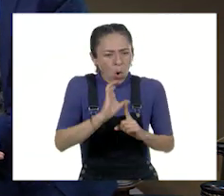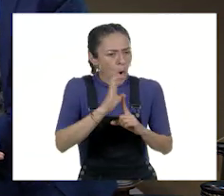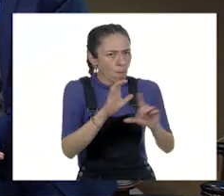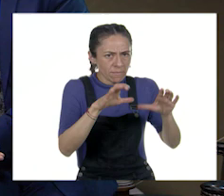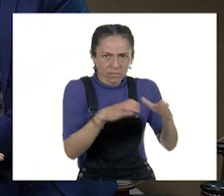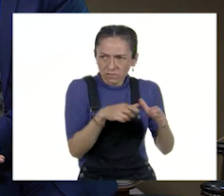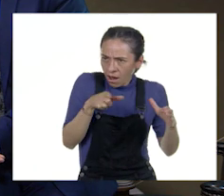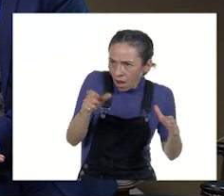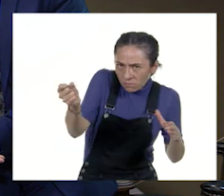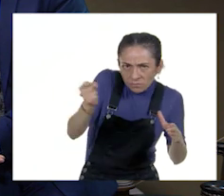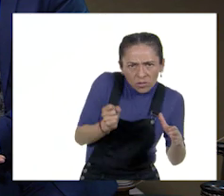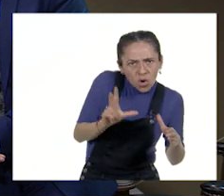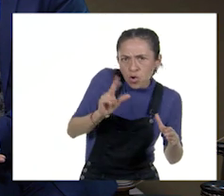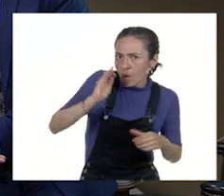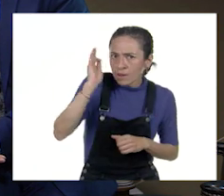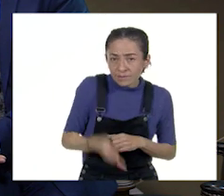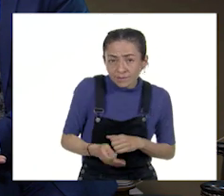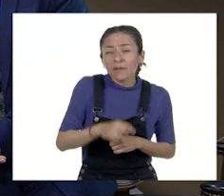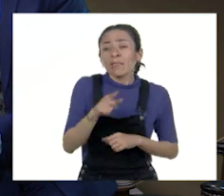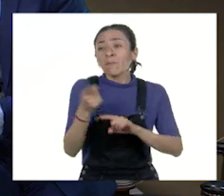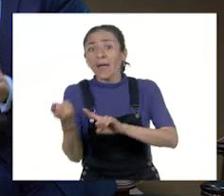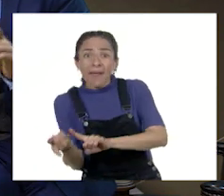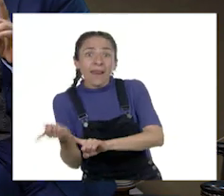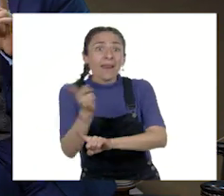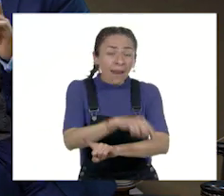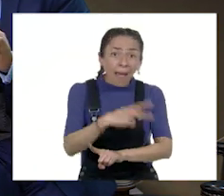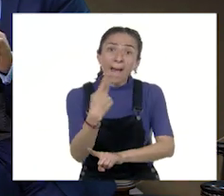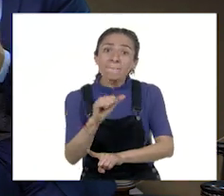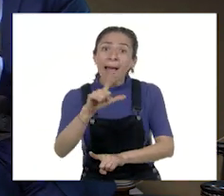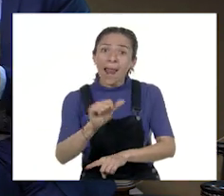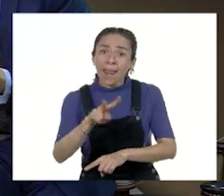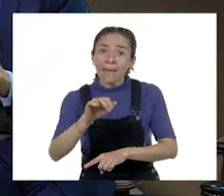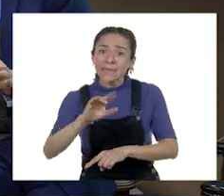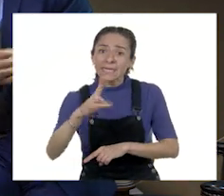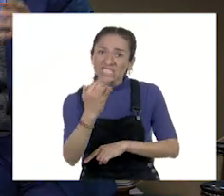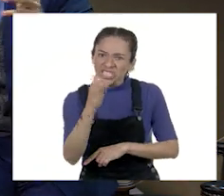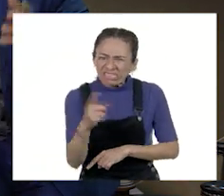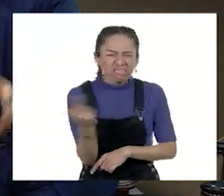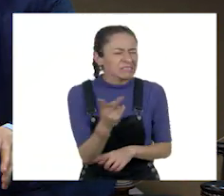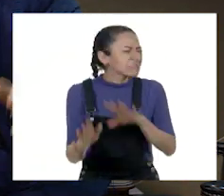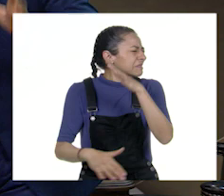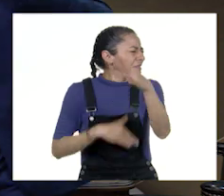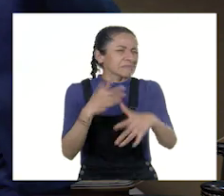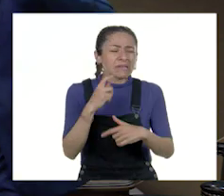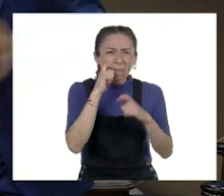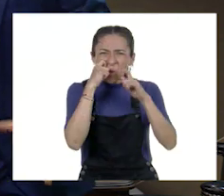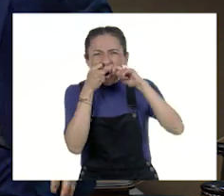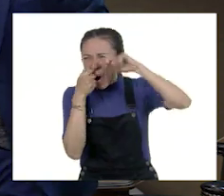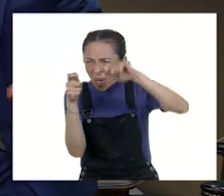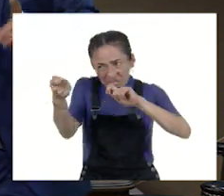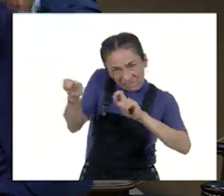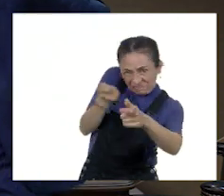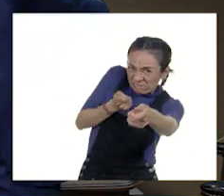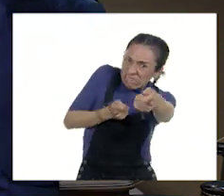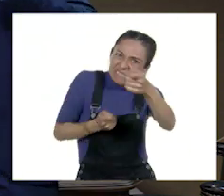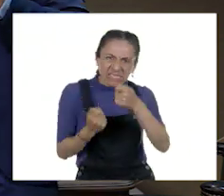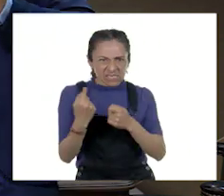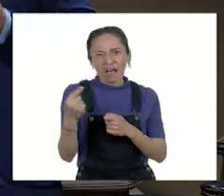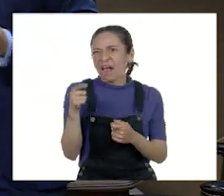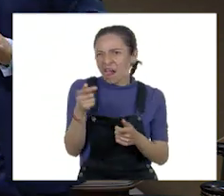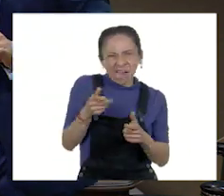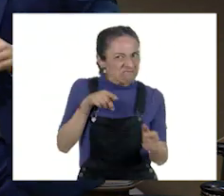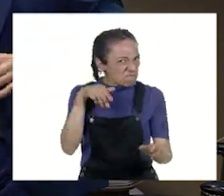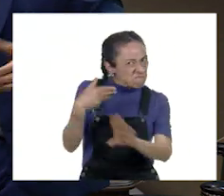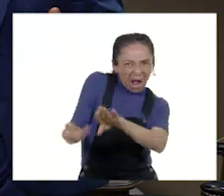armó una batalla campal entre él y Pallavicini, en la que no solo se jalaron los bigotes, se picaron los ojos, se sacaron la lengua, sino que se